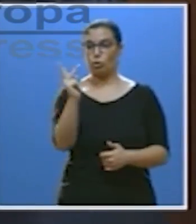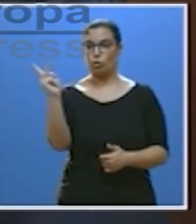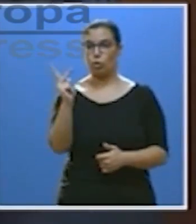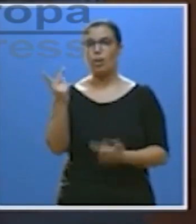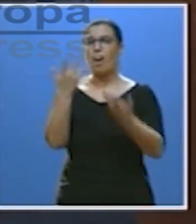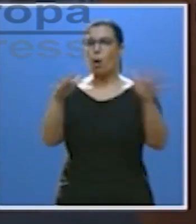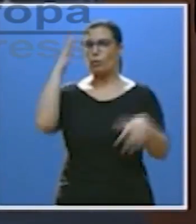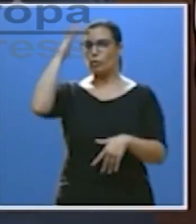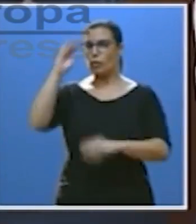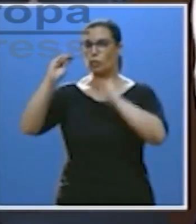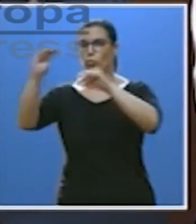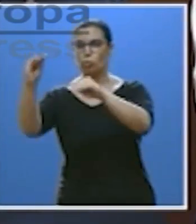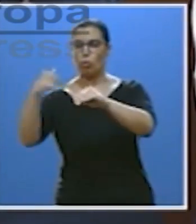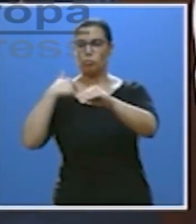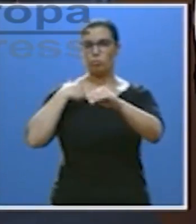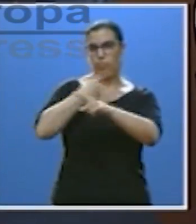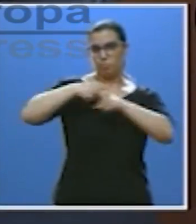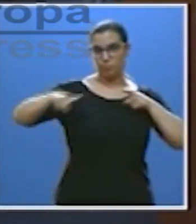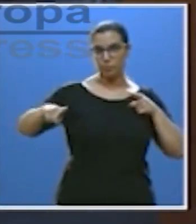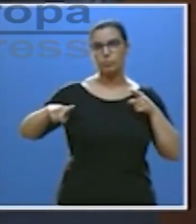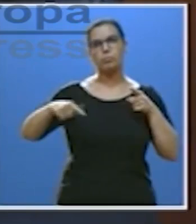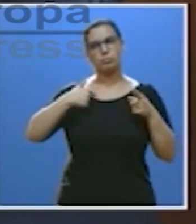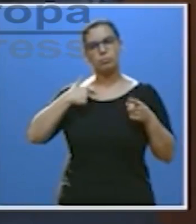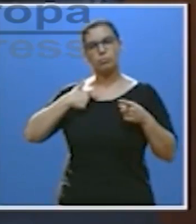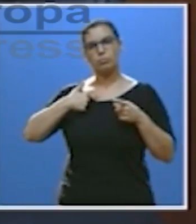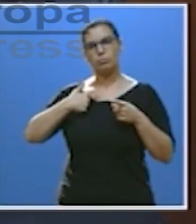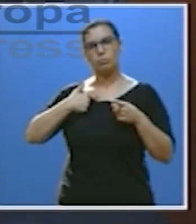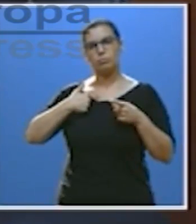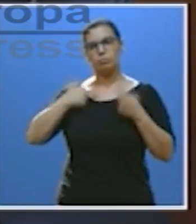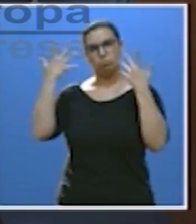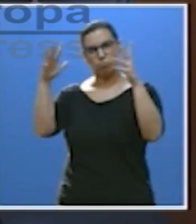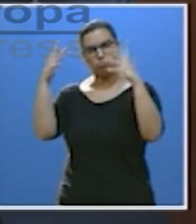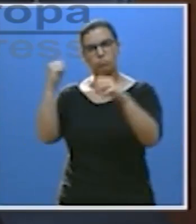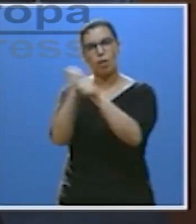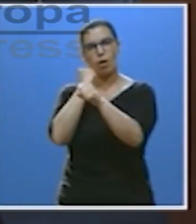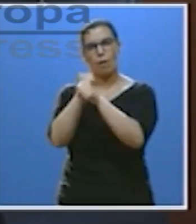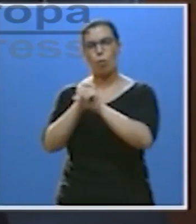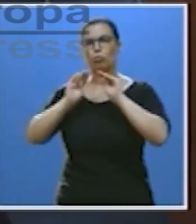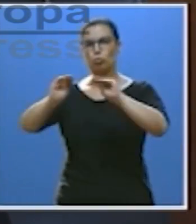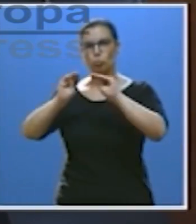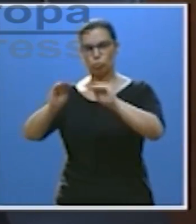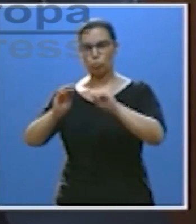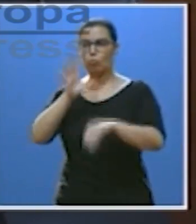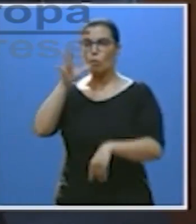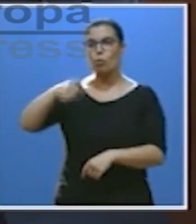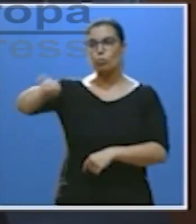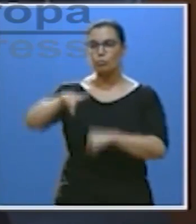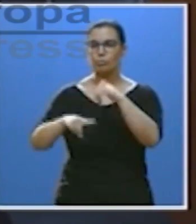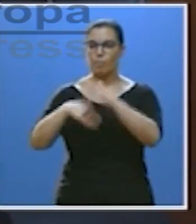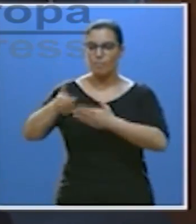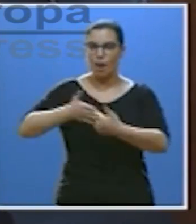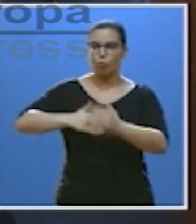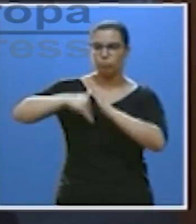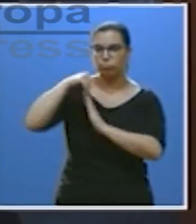diferencias ideológicas, alabo vuestra labor. Vuestra labor en la construcción de Castilla y León